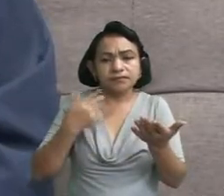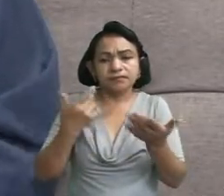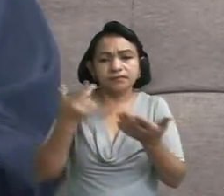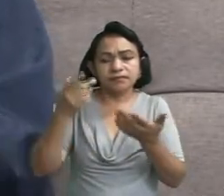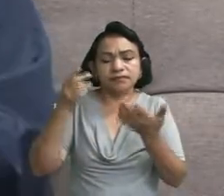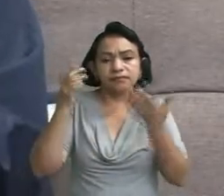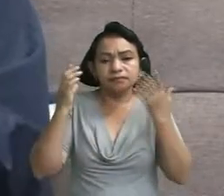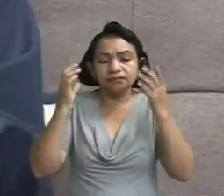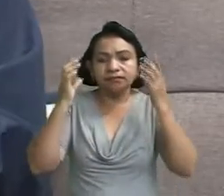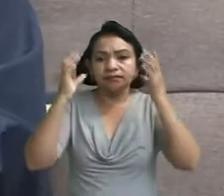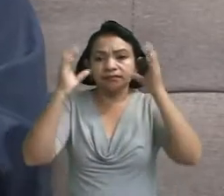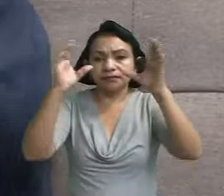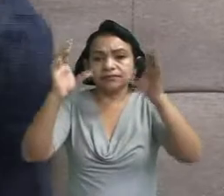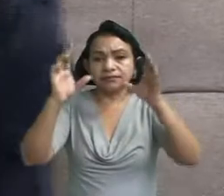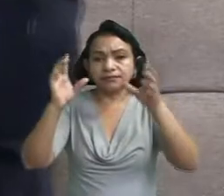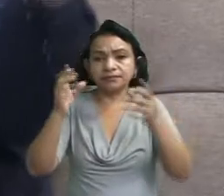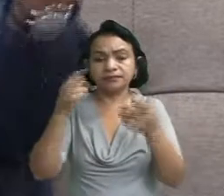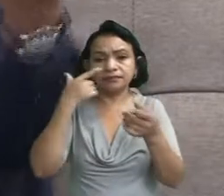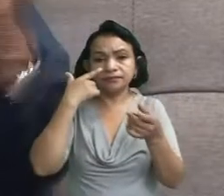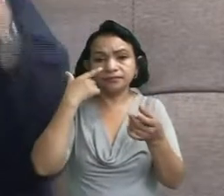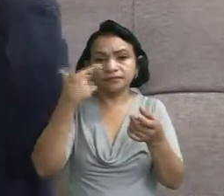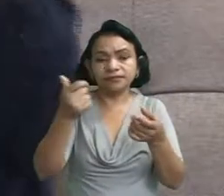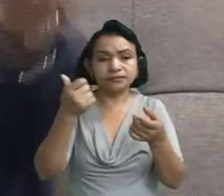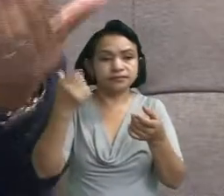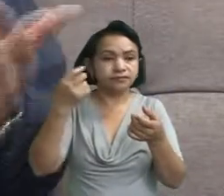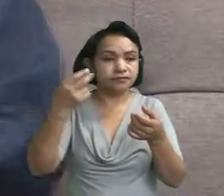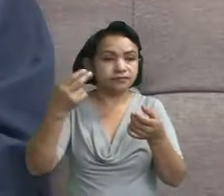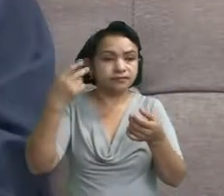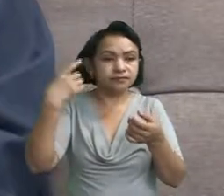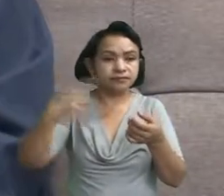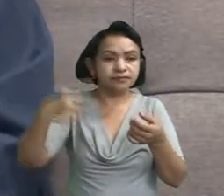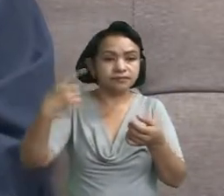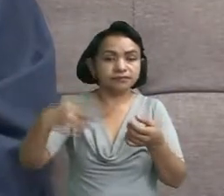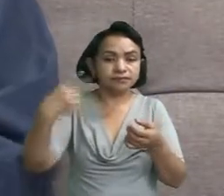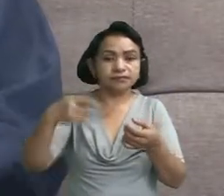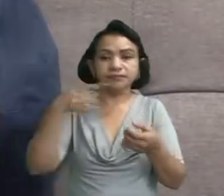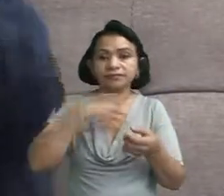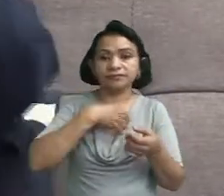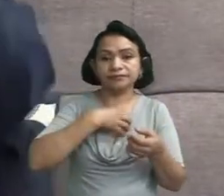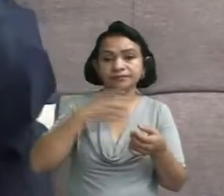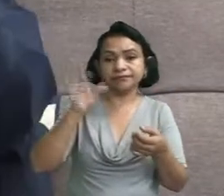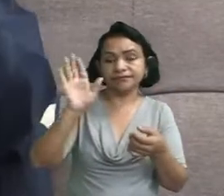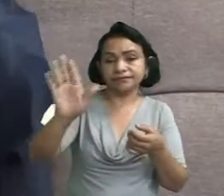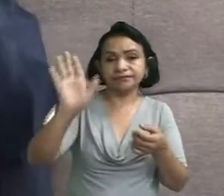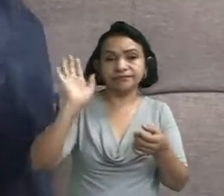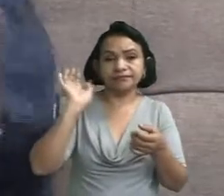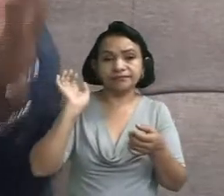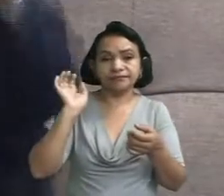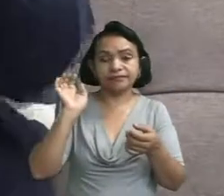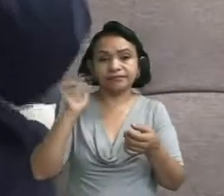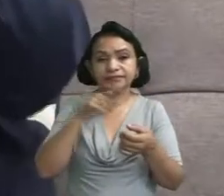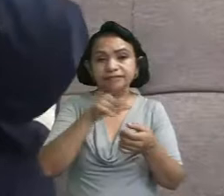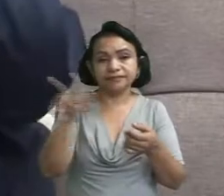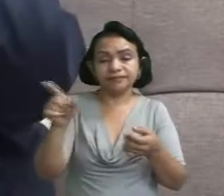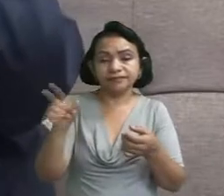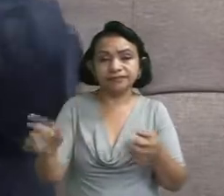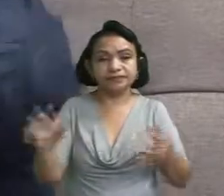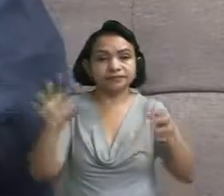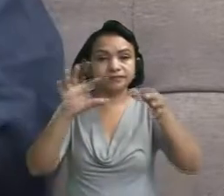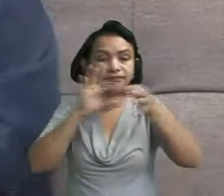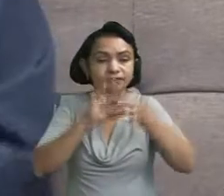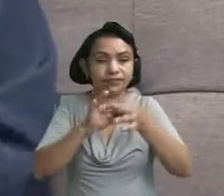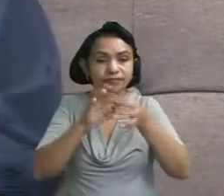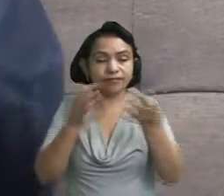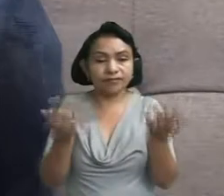costa caribe, que es un proceso de reconocer los derechos históricos y culturales del pueblo caribeño, y también ellos son parte de la